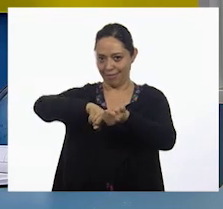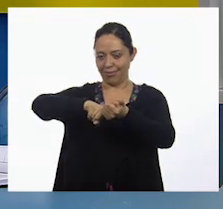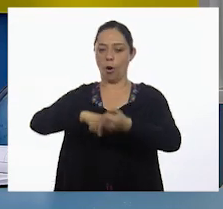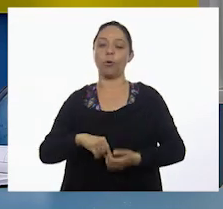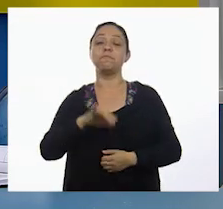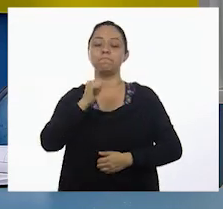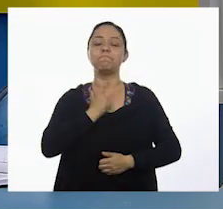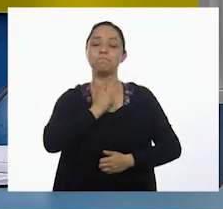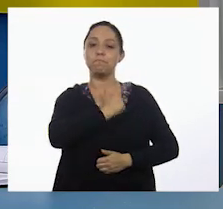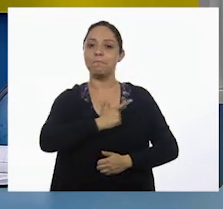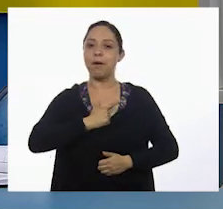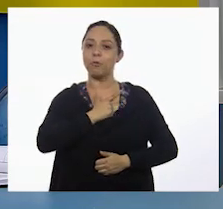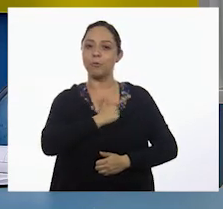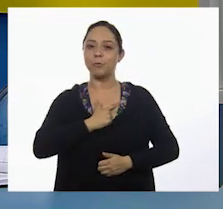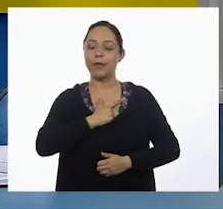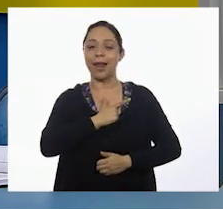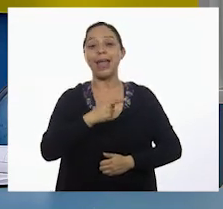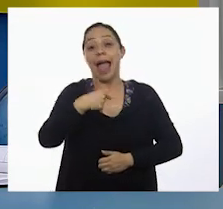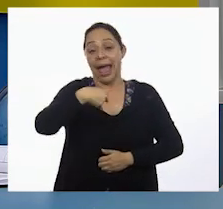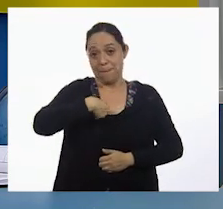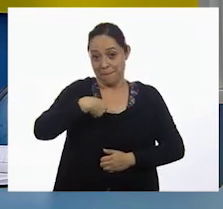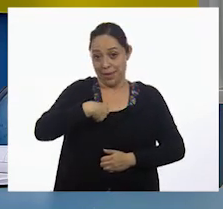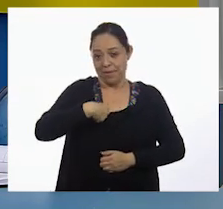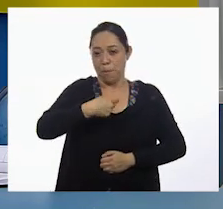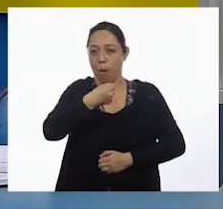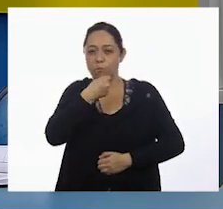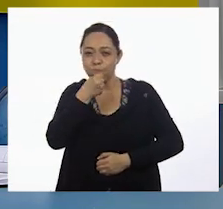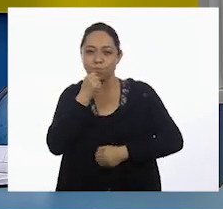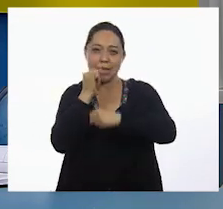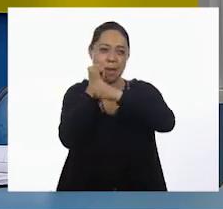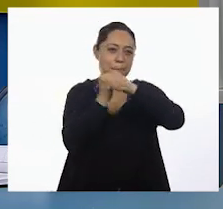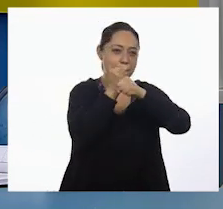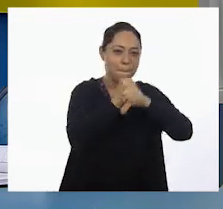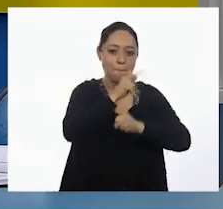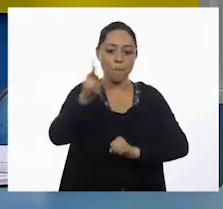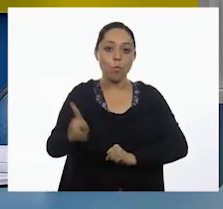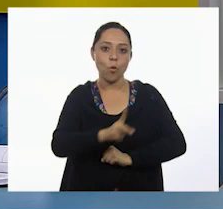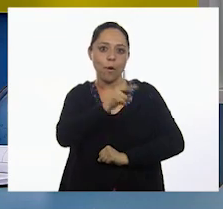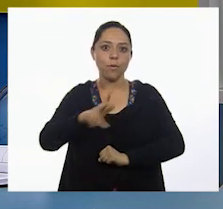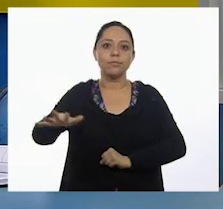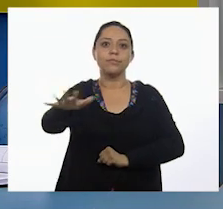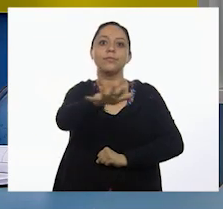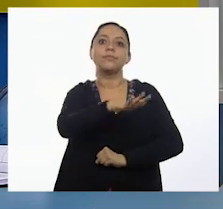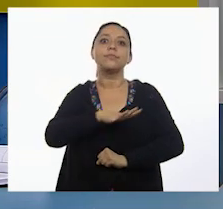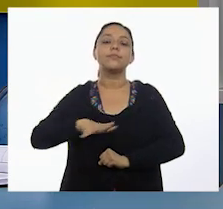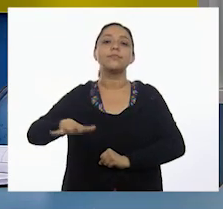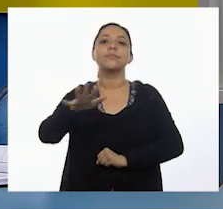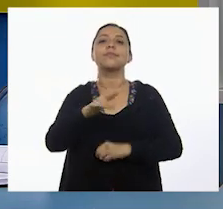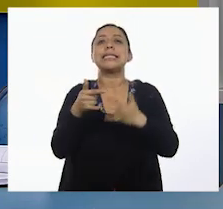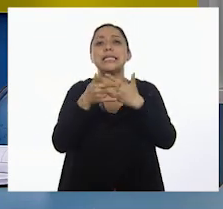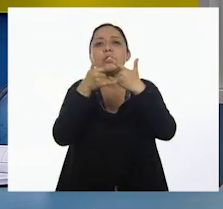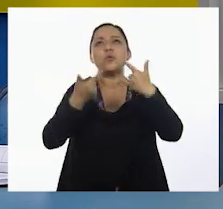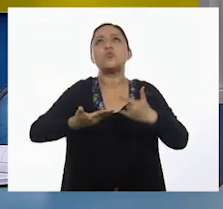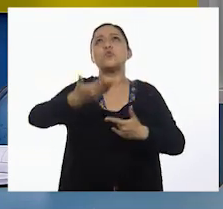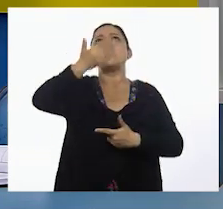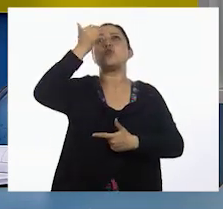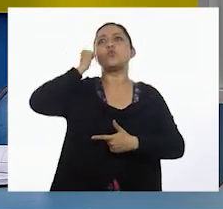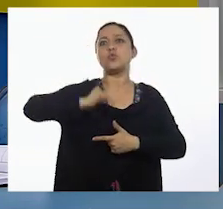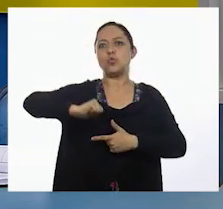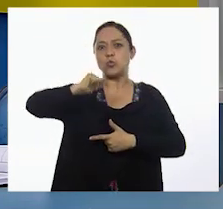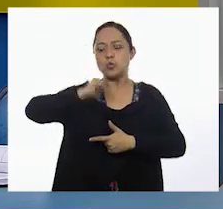mí me gustaría pues hacer un reportaje sobre este pueblito porque tiene pues cosas históricas, también